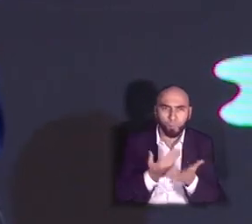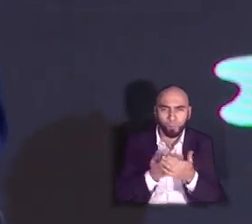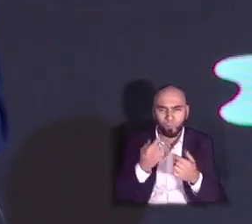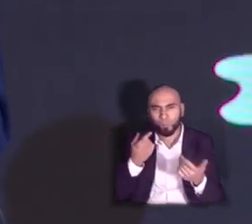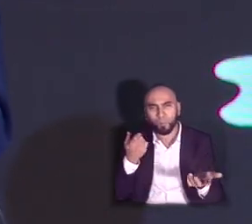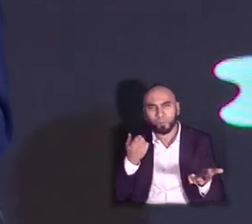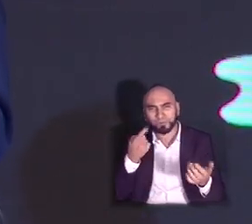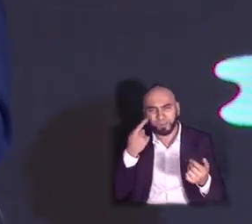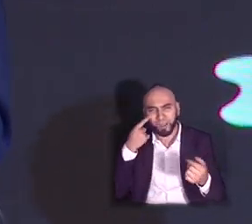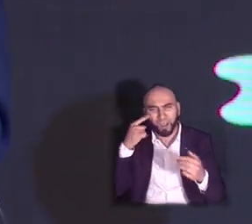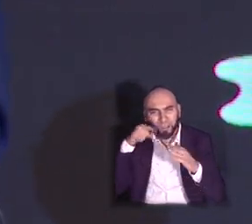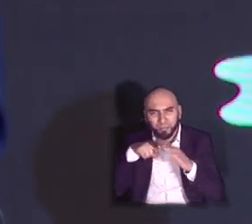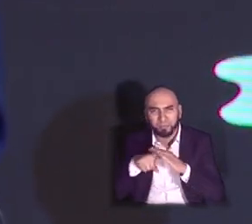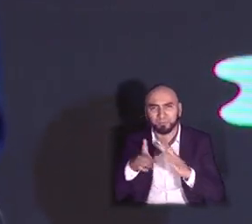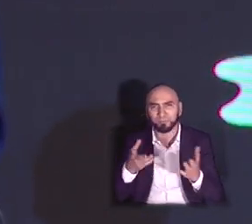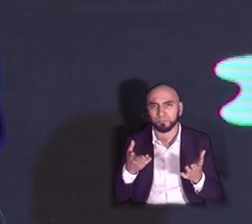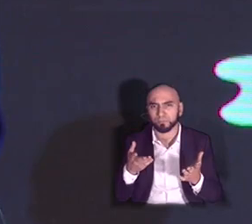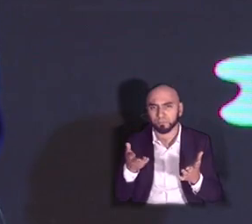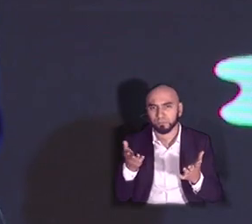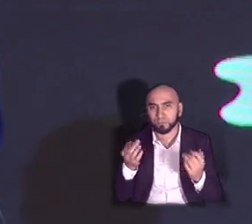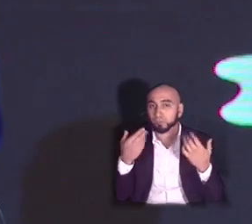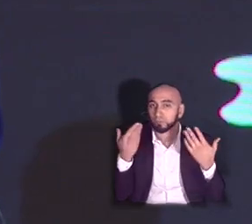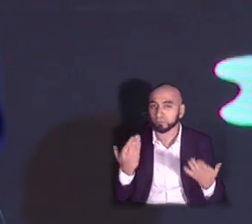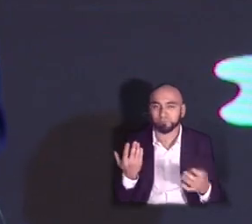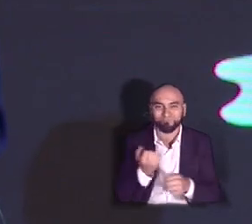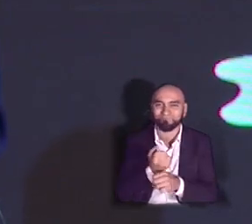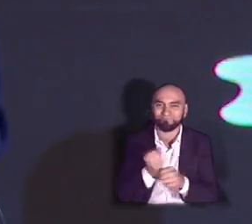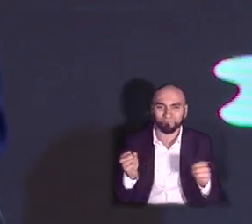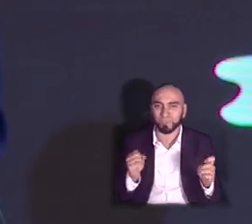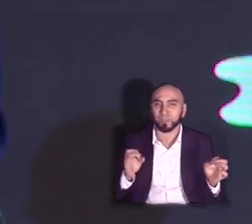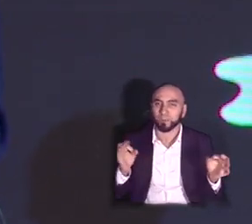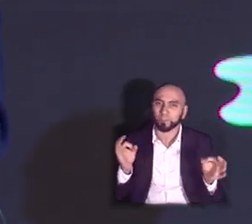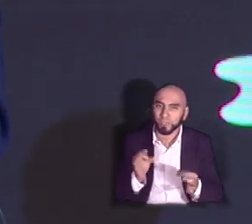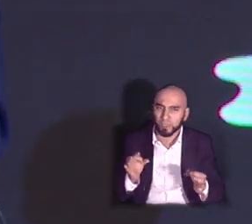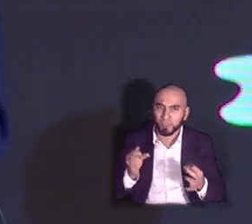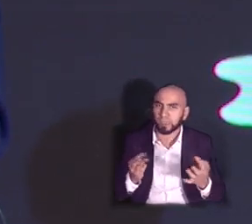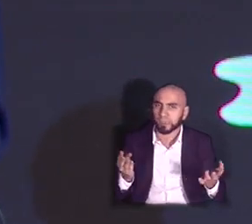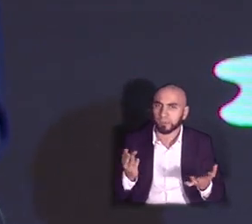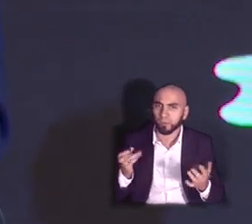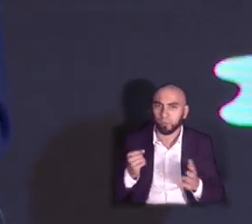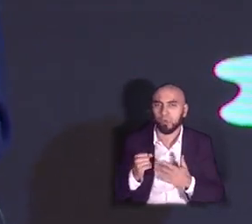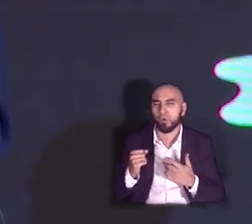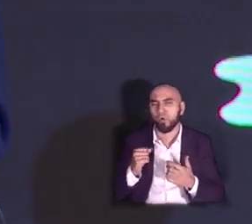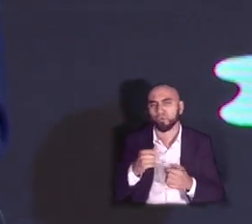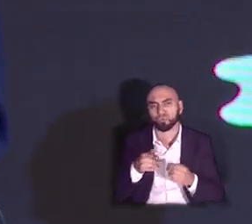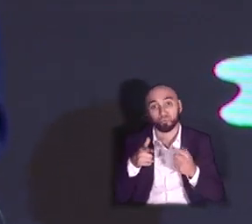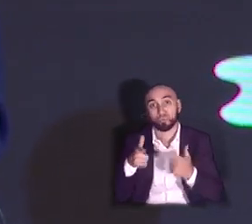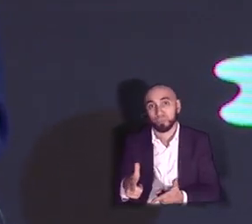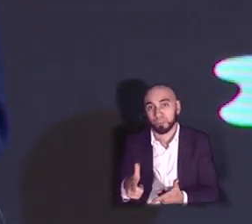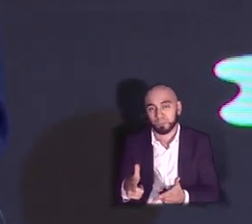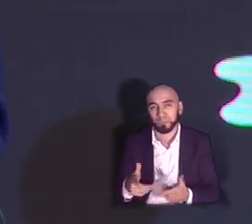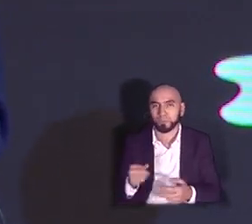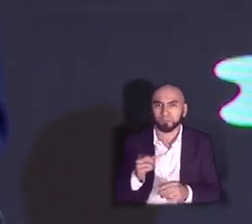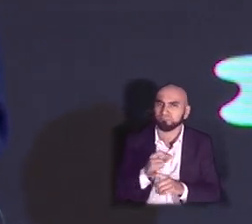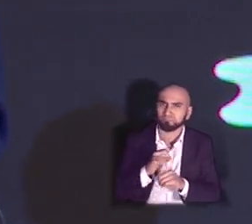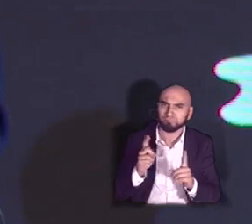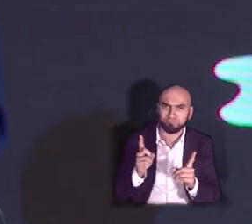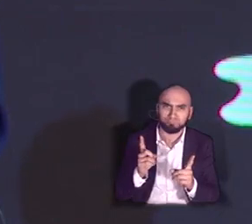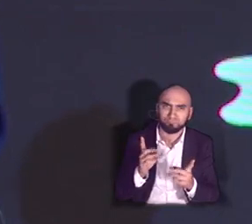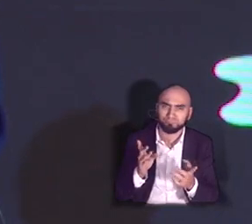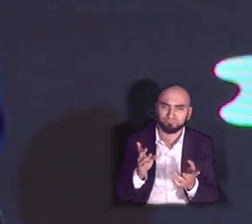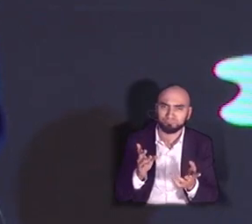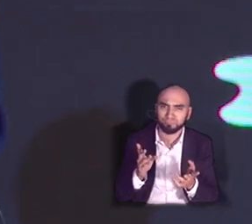Algo tan estadísticamente improbable no puede ser explicada como el resultado de la suerte. Debe ser degenerada por